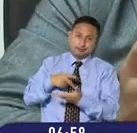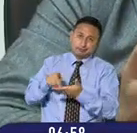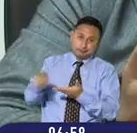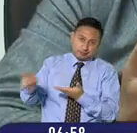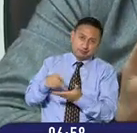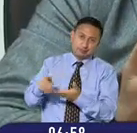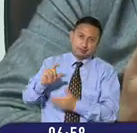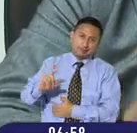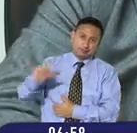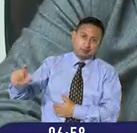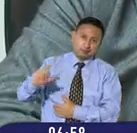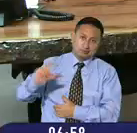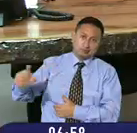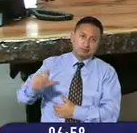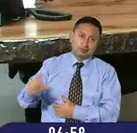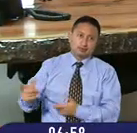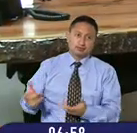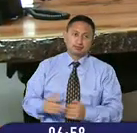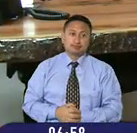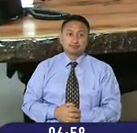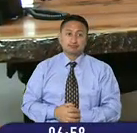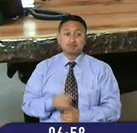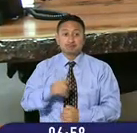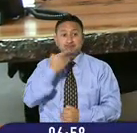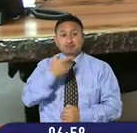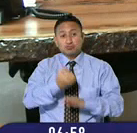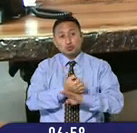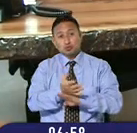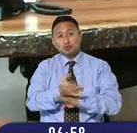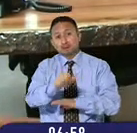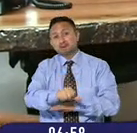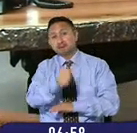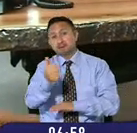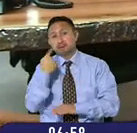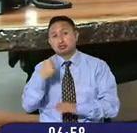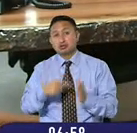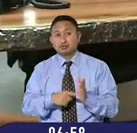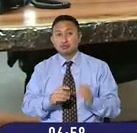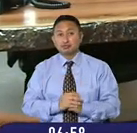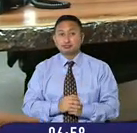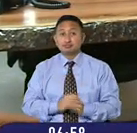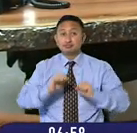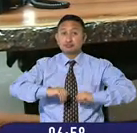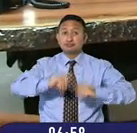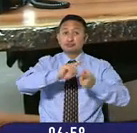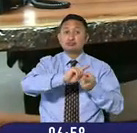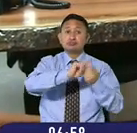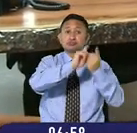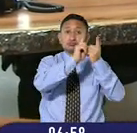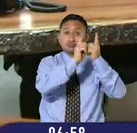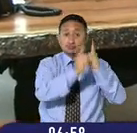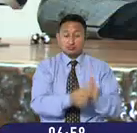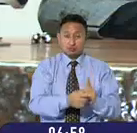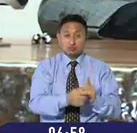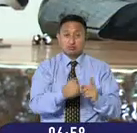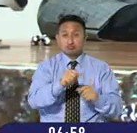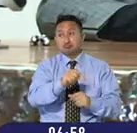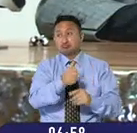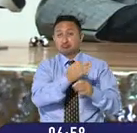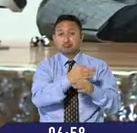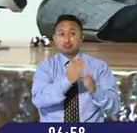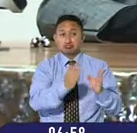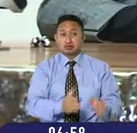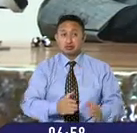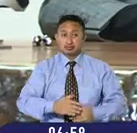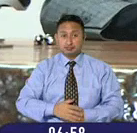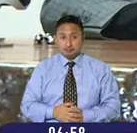que pagar indemnizaciones. Se recomienda aplicar otras opciones, como reubicarle en funciones, sin ser suspendido,